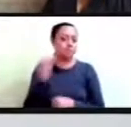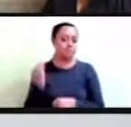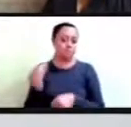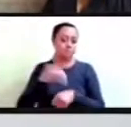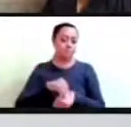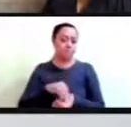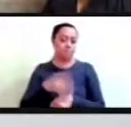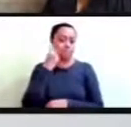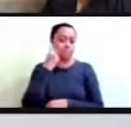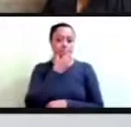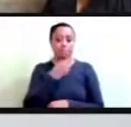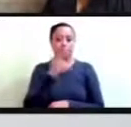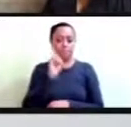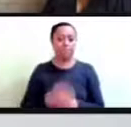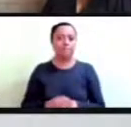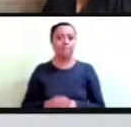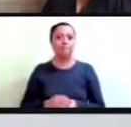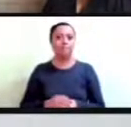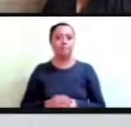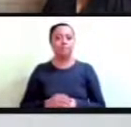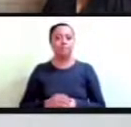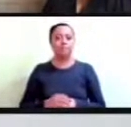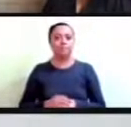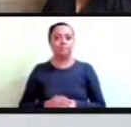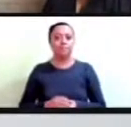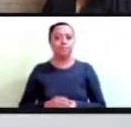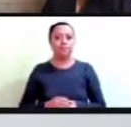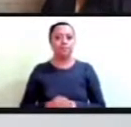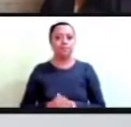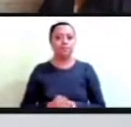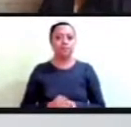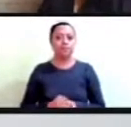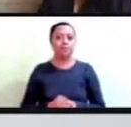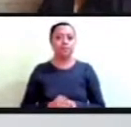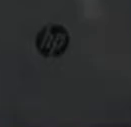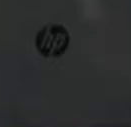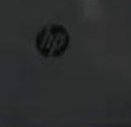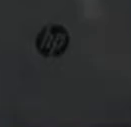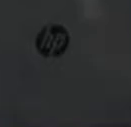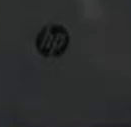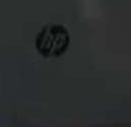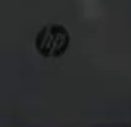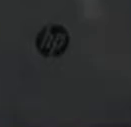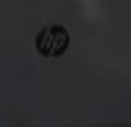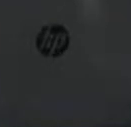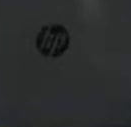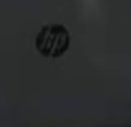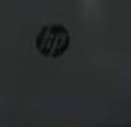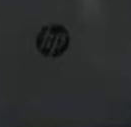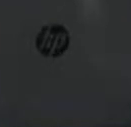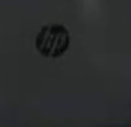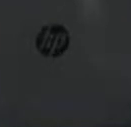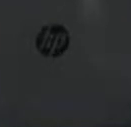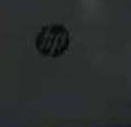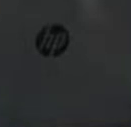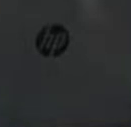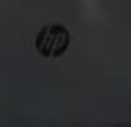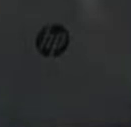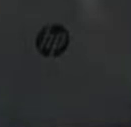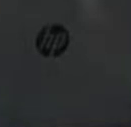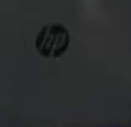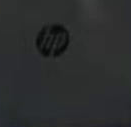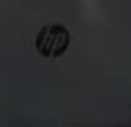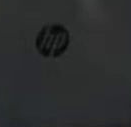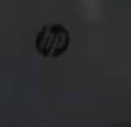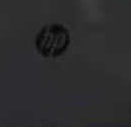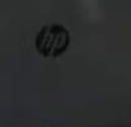Cumplida su instrucción, diputada presidenta, queda la incorporación. Gracias. Muchas gracias. Insérdese en el acta de